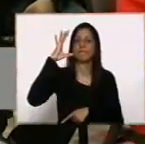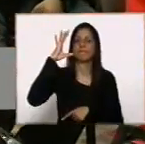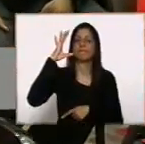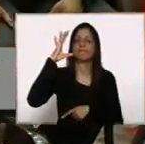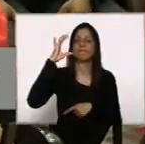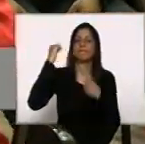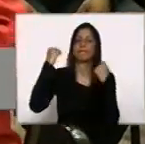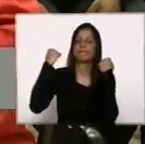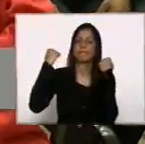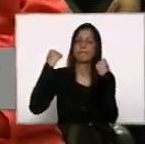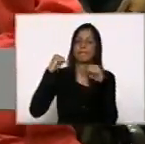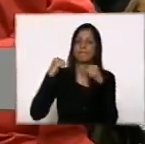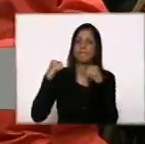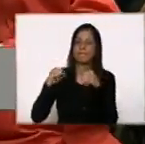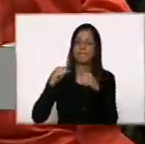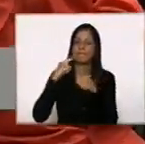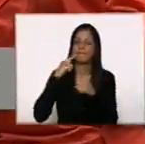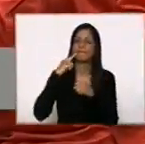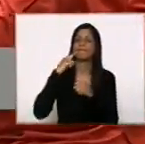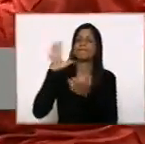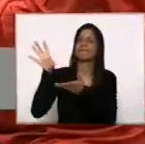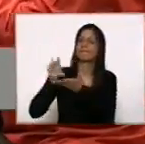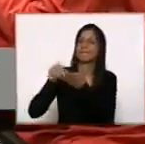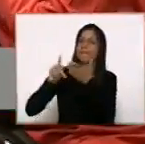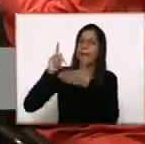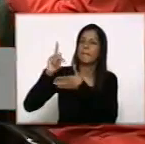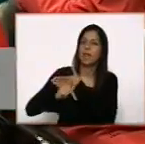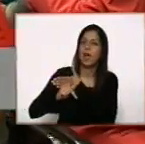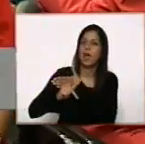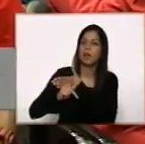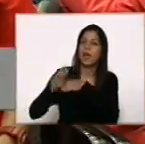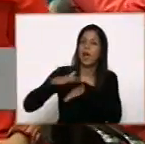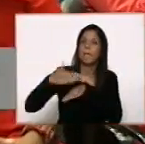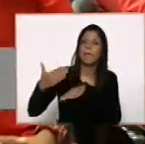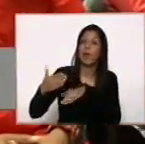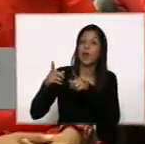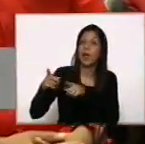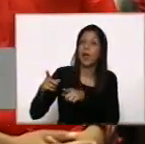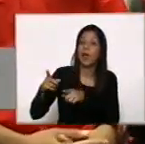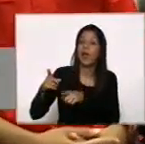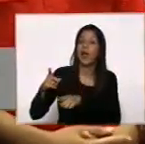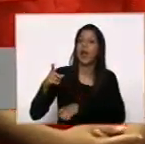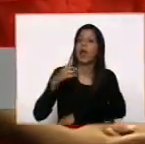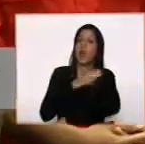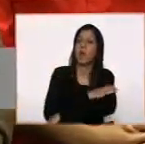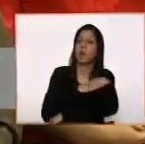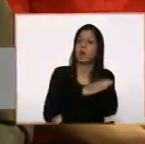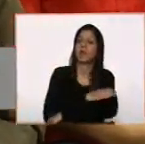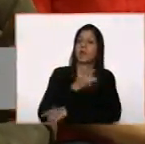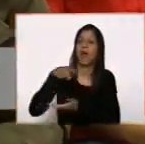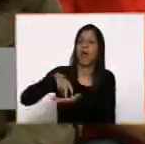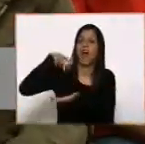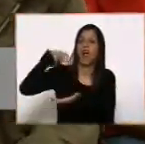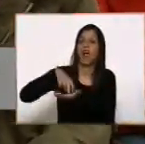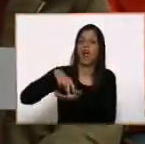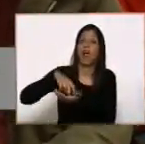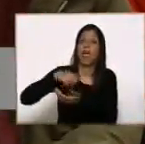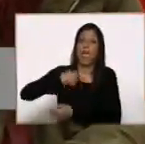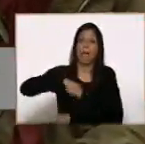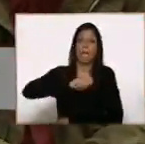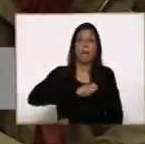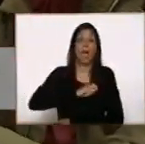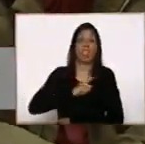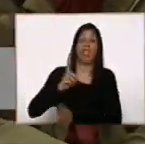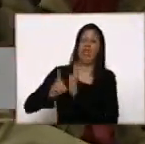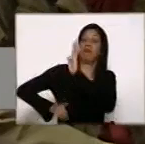aplicaron ahora una receta, porque ellos dicen, bueno, que ellos son el mejor país del mundo, el país más